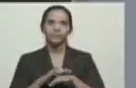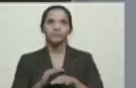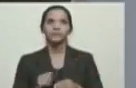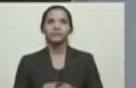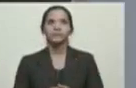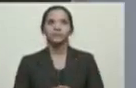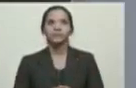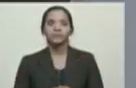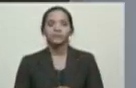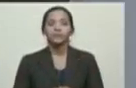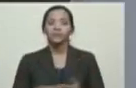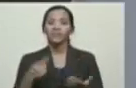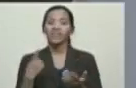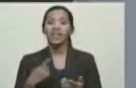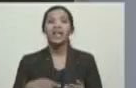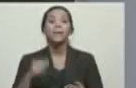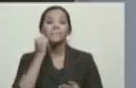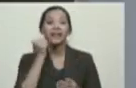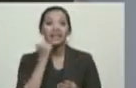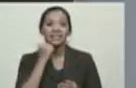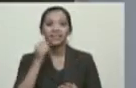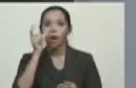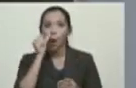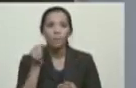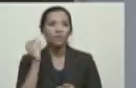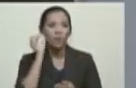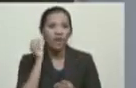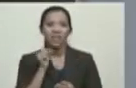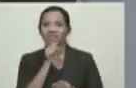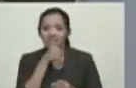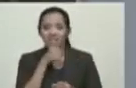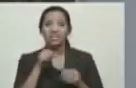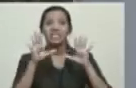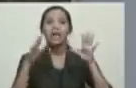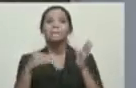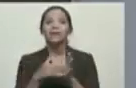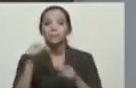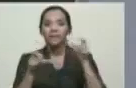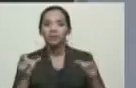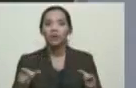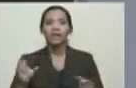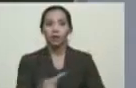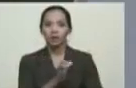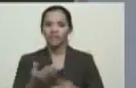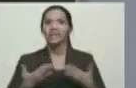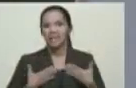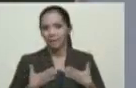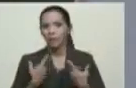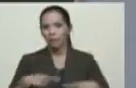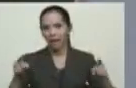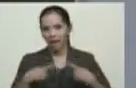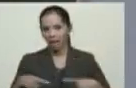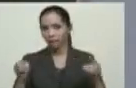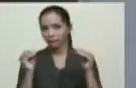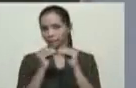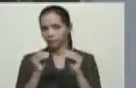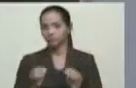Valencia, había hombres, mujeres, niños, ancianos, aproximadamente 10.000 personas en un concierto que era mi cumpleaños,